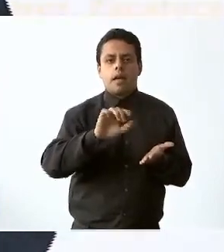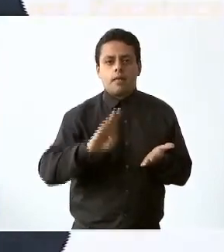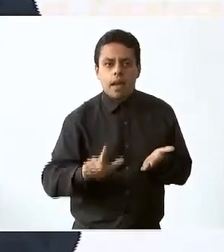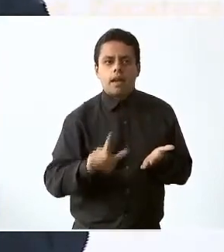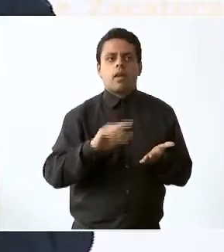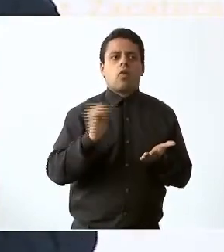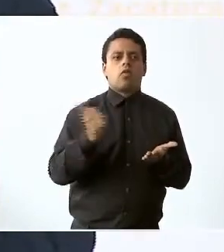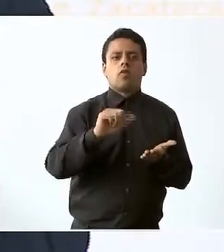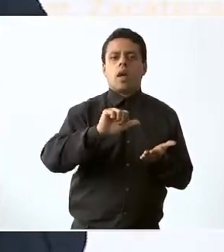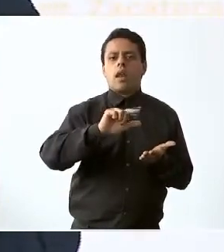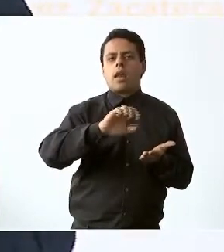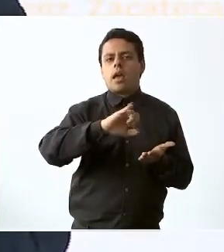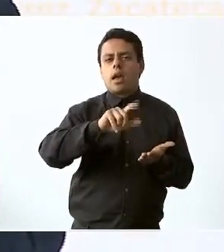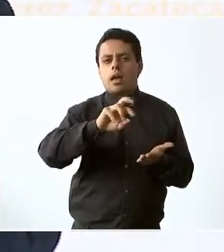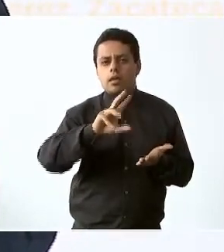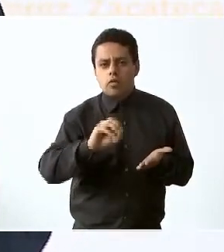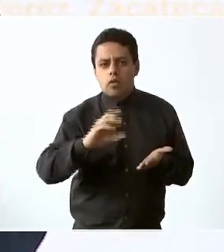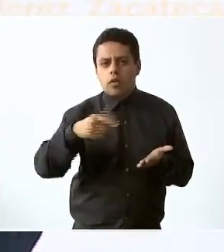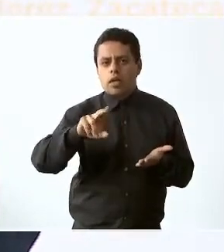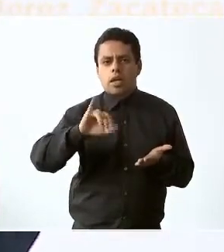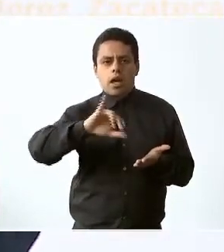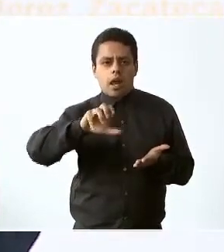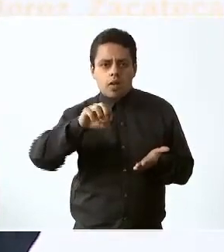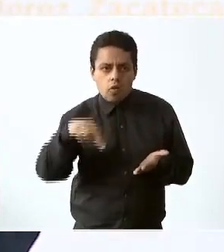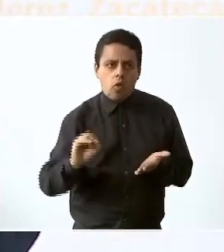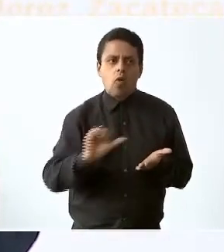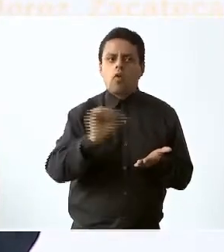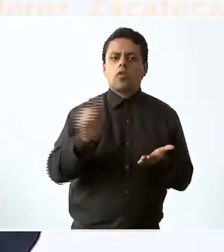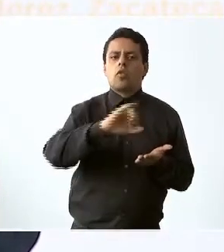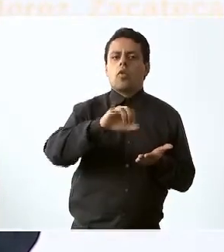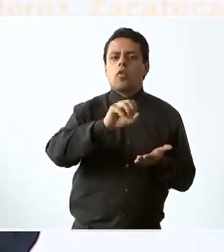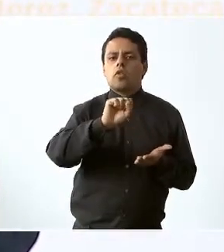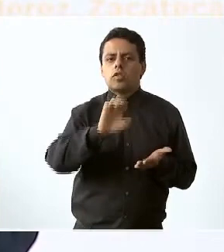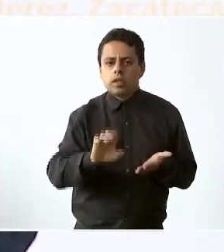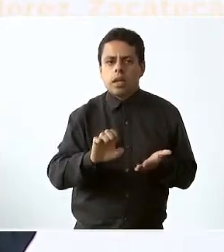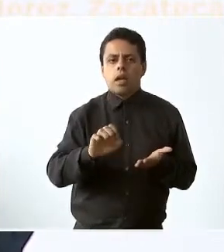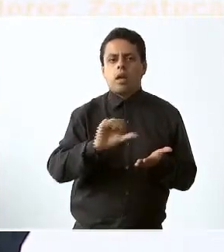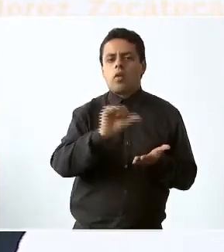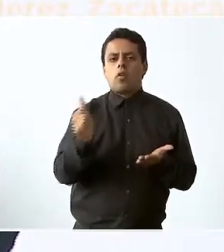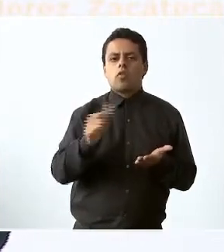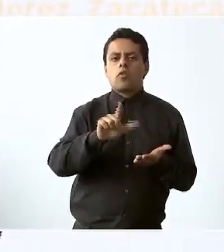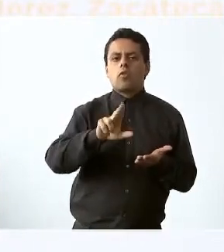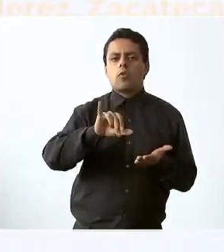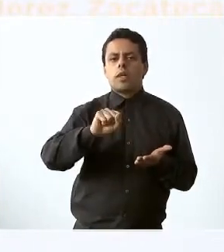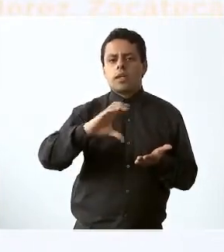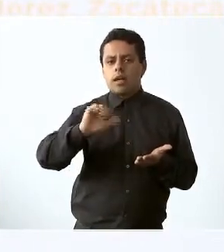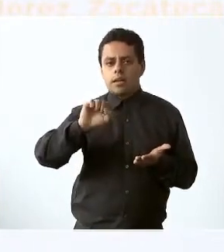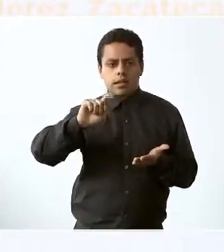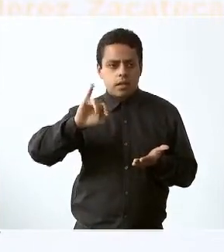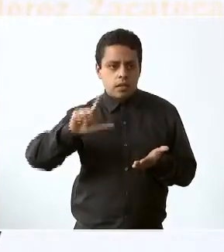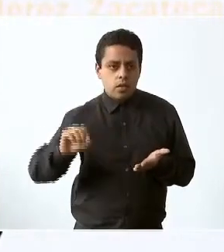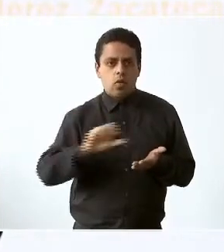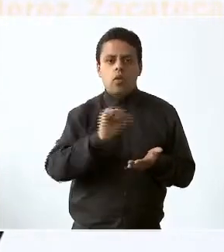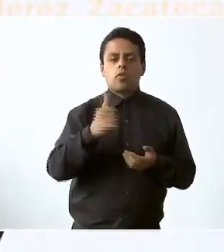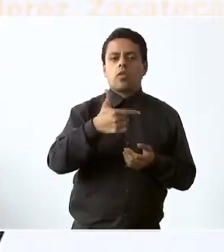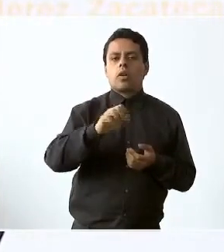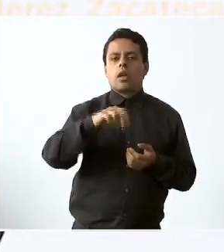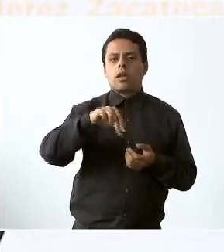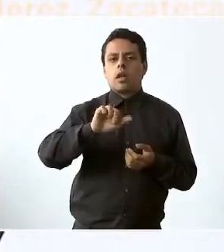Quijano, José Castelló, Luis Castillo Ledón, Genaro